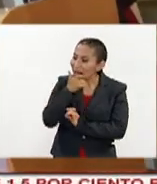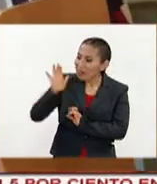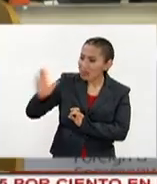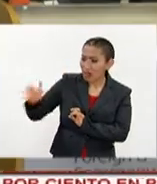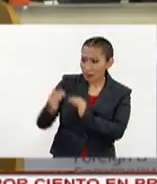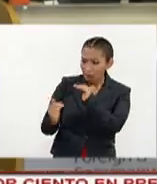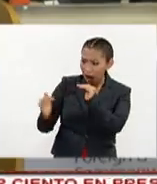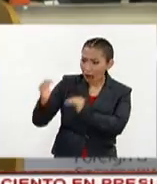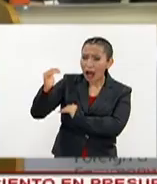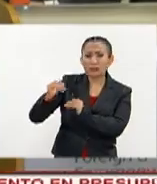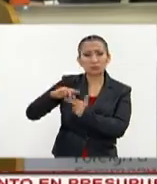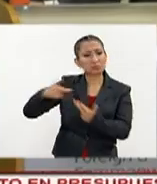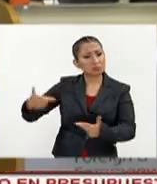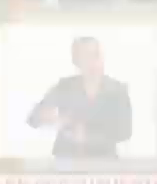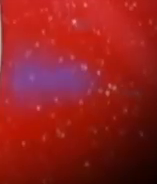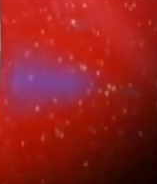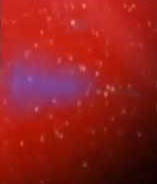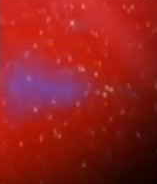que crezca la relación.